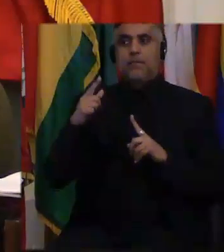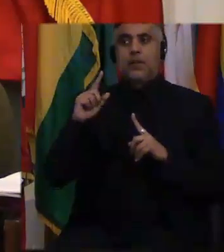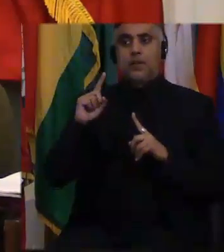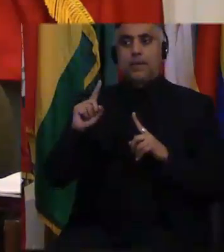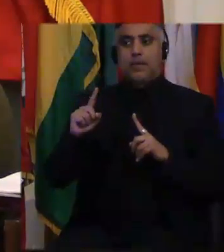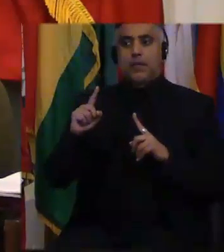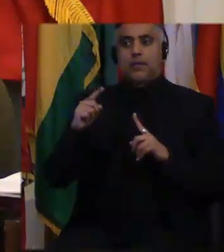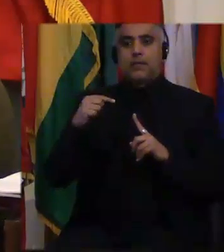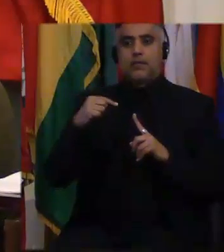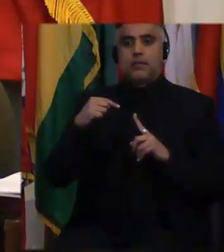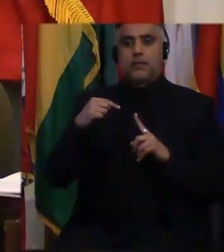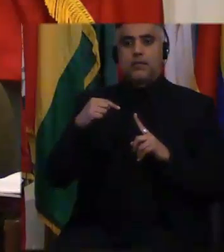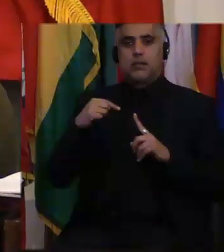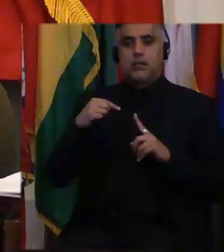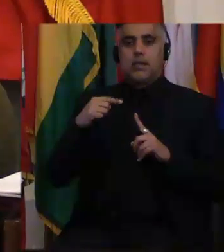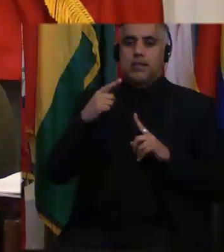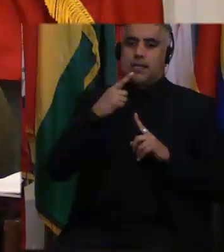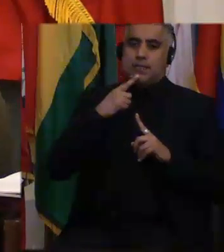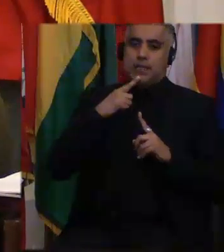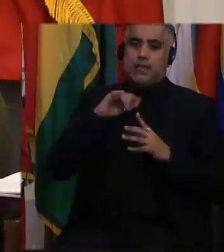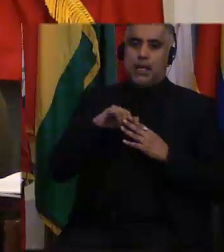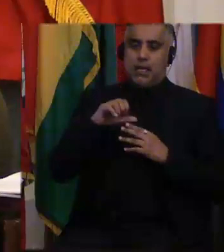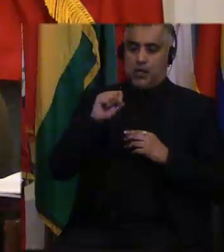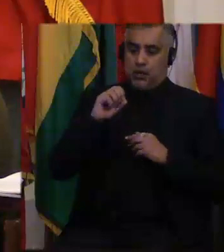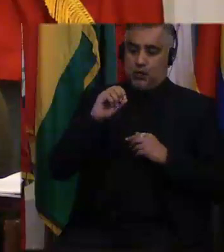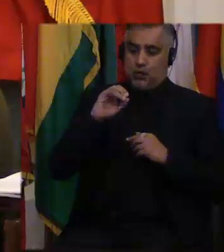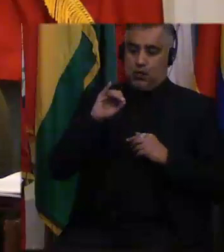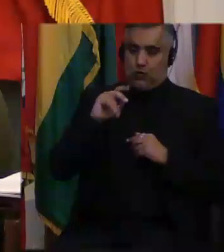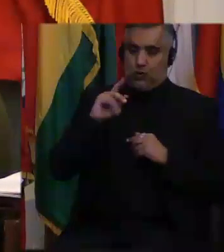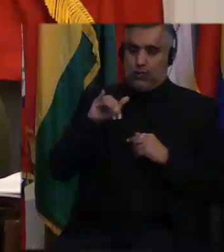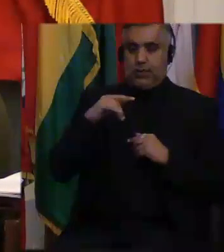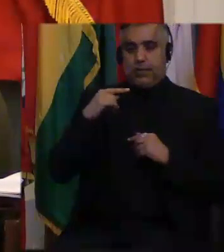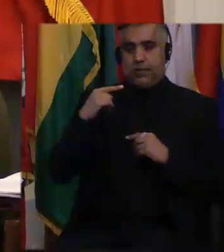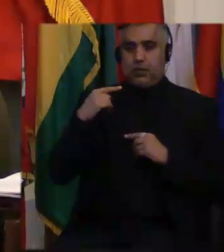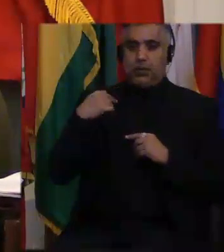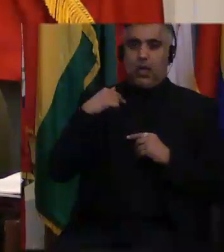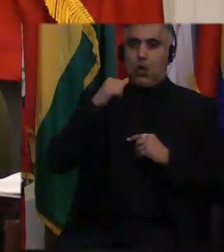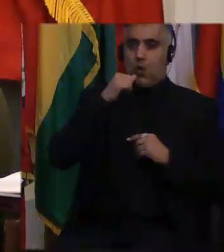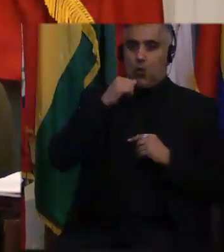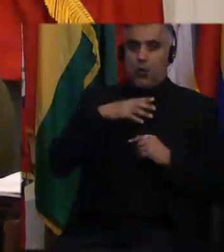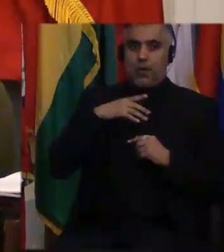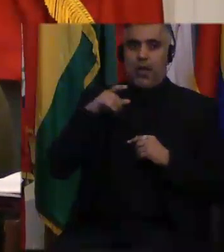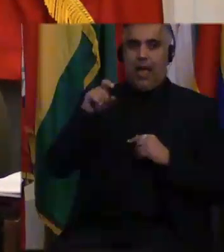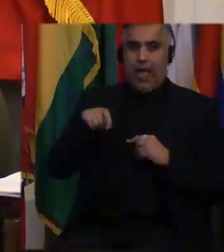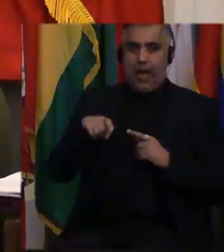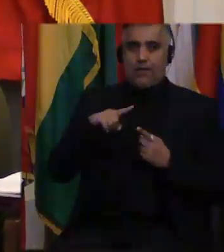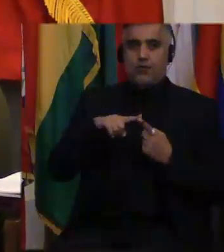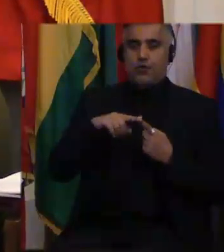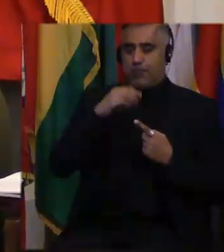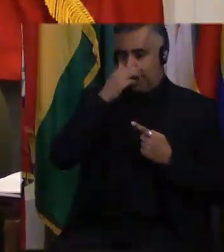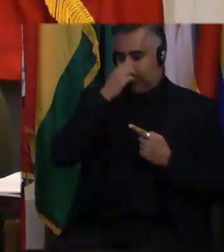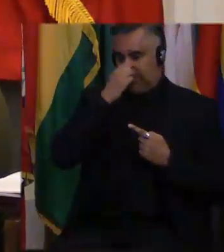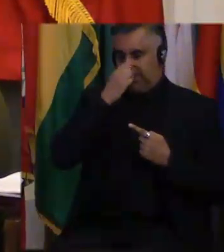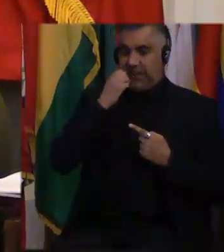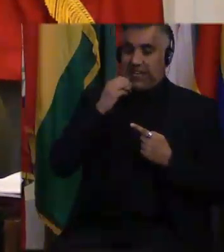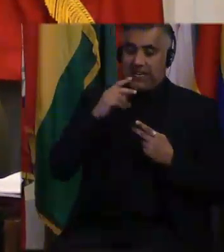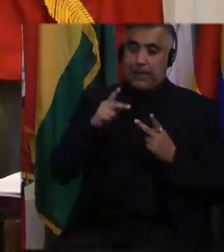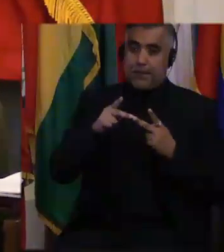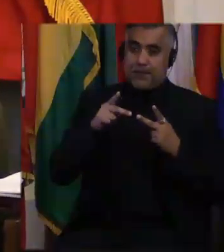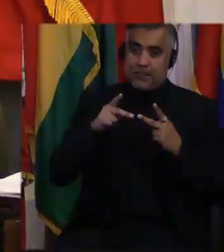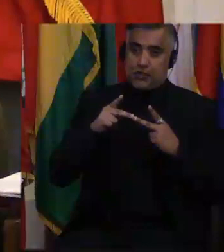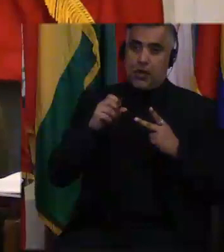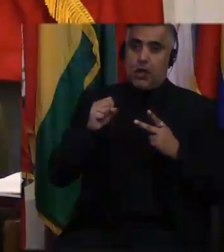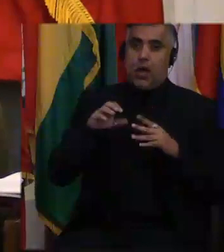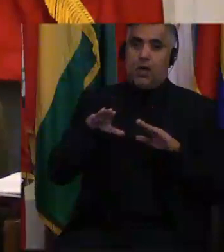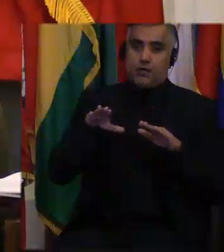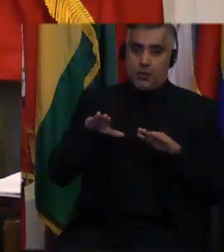ideología preponderante socialmente considera que las mujeres debemos estar en una posición de subordinación y que la violencia contra